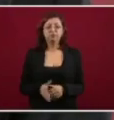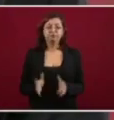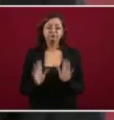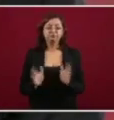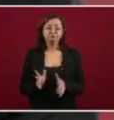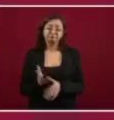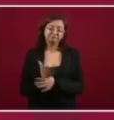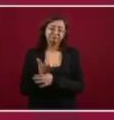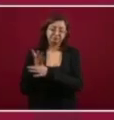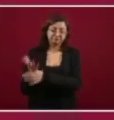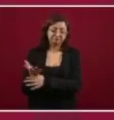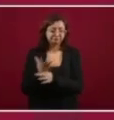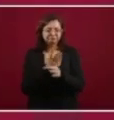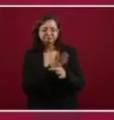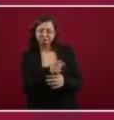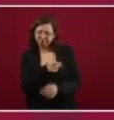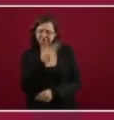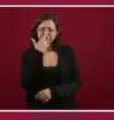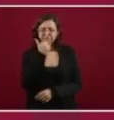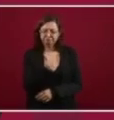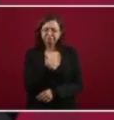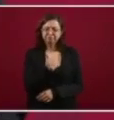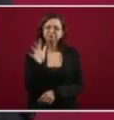zona muy